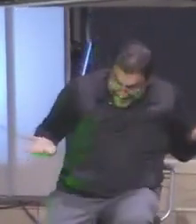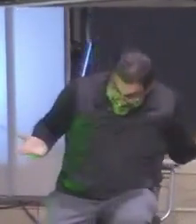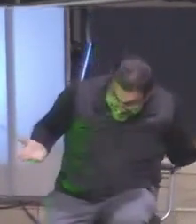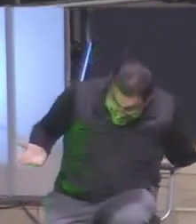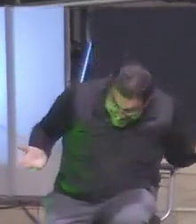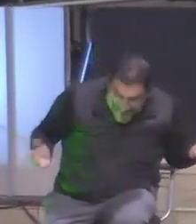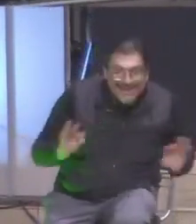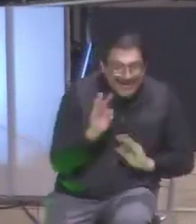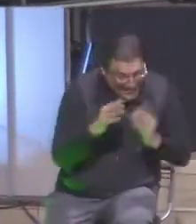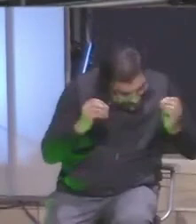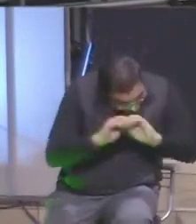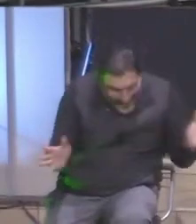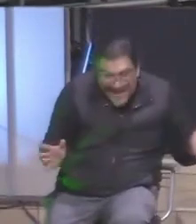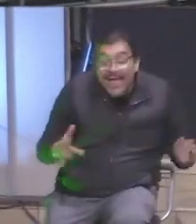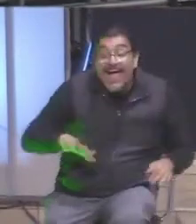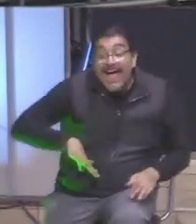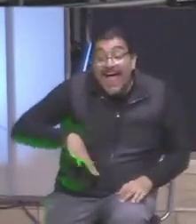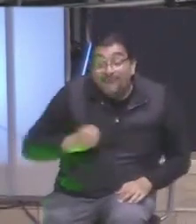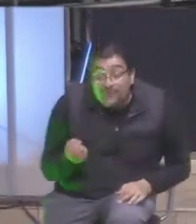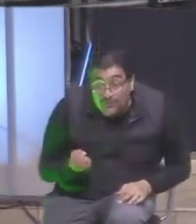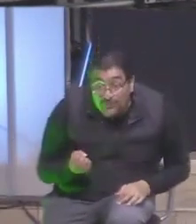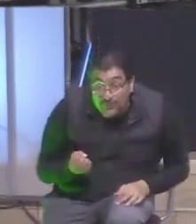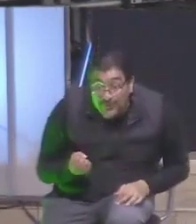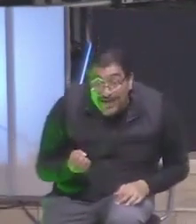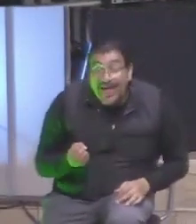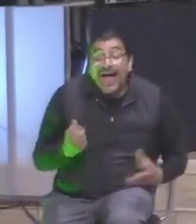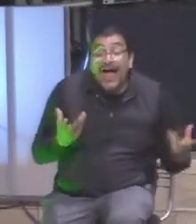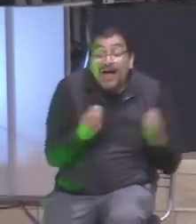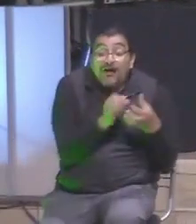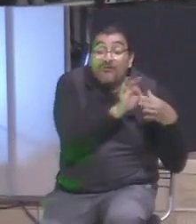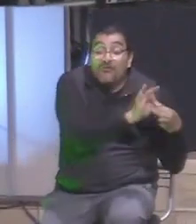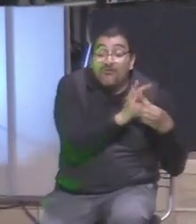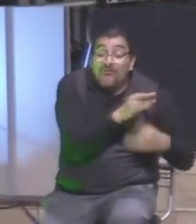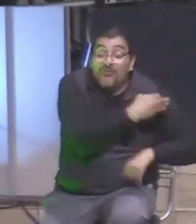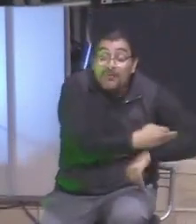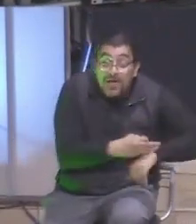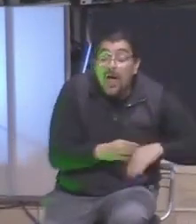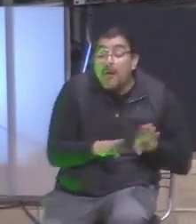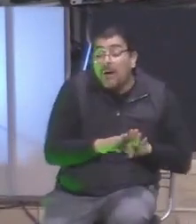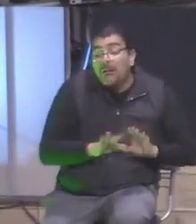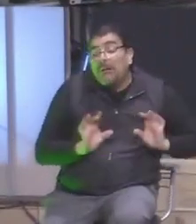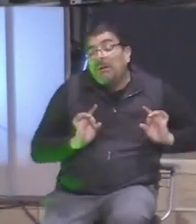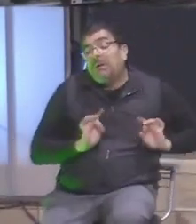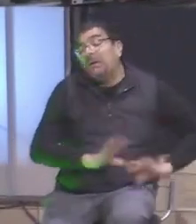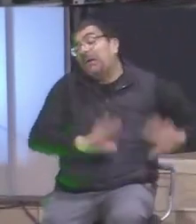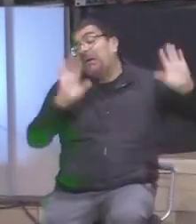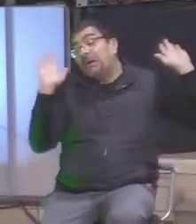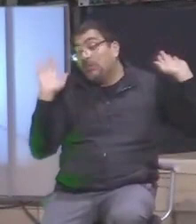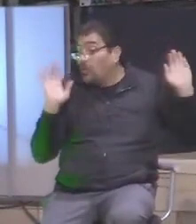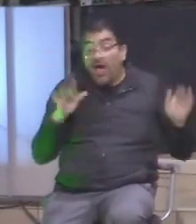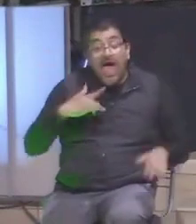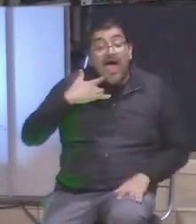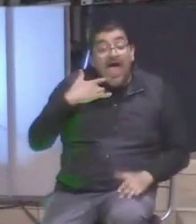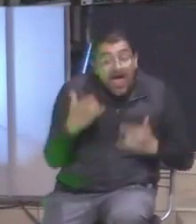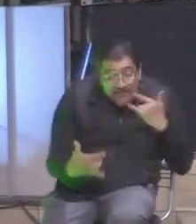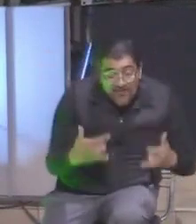flores construir una familia espiritual requiere trabajo implica esfuerzo